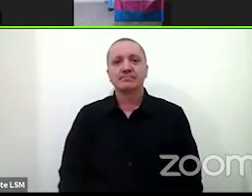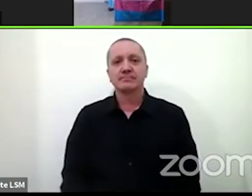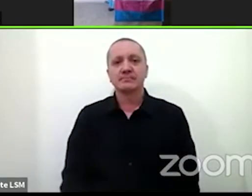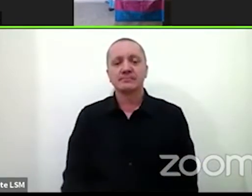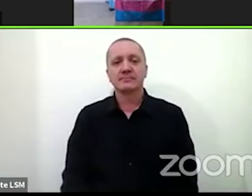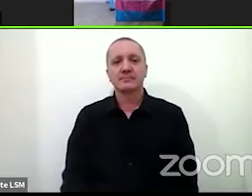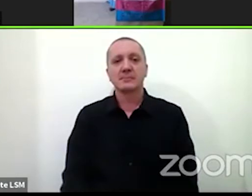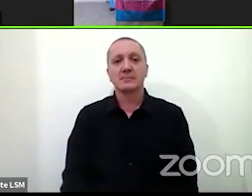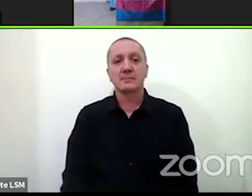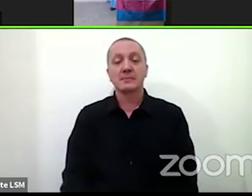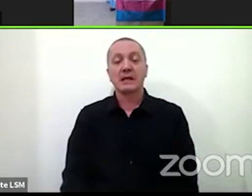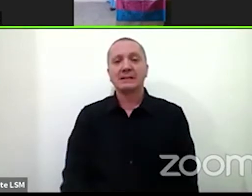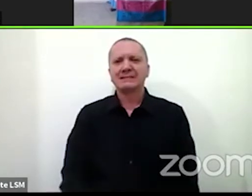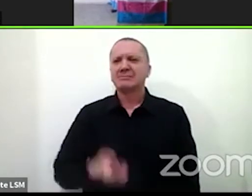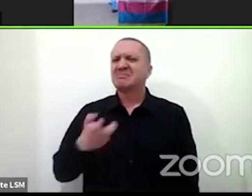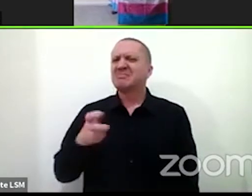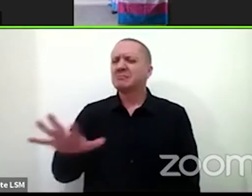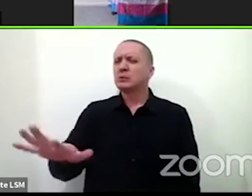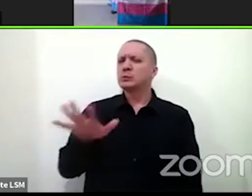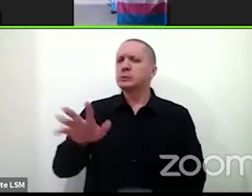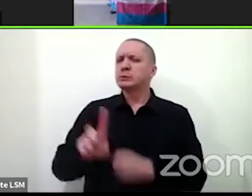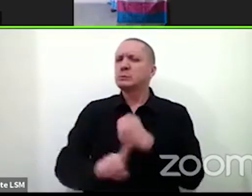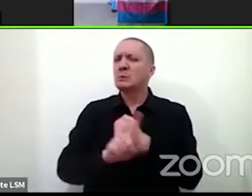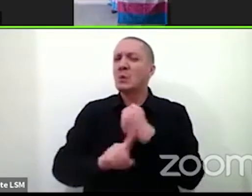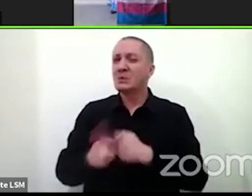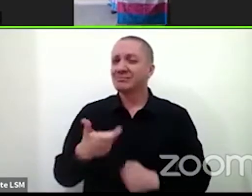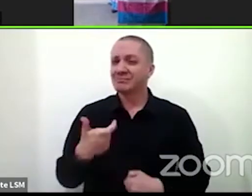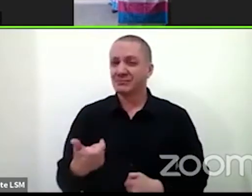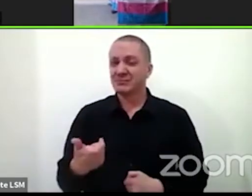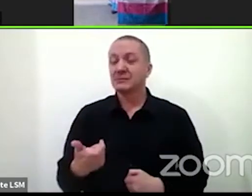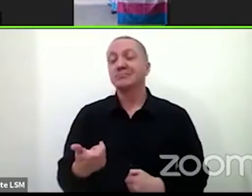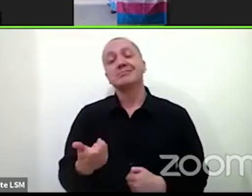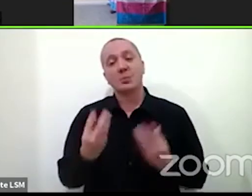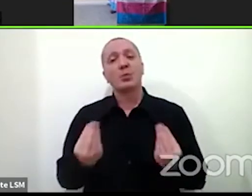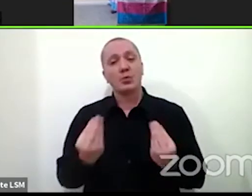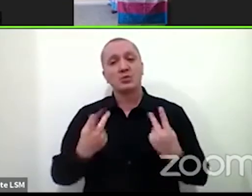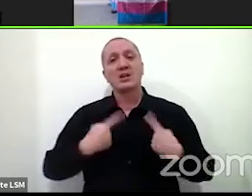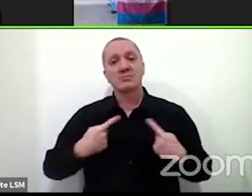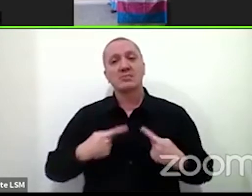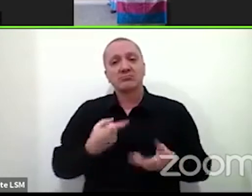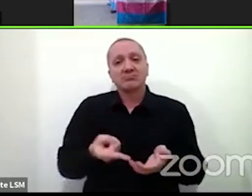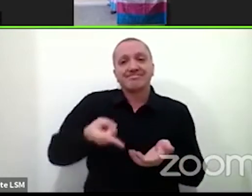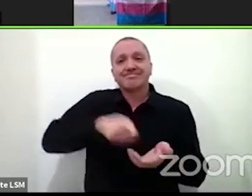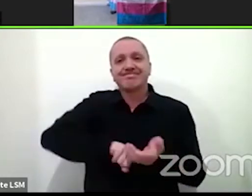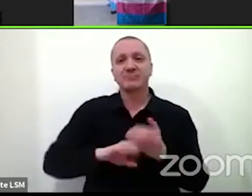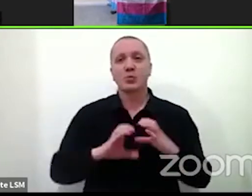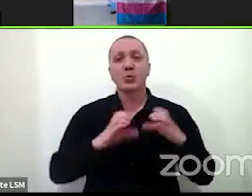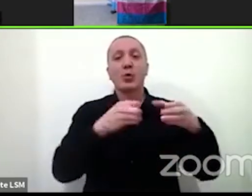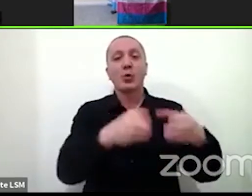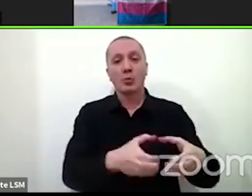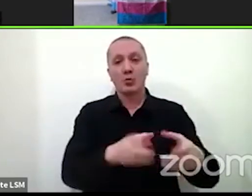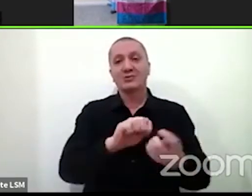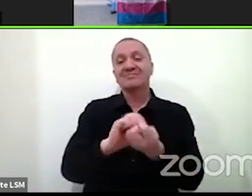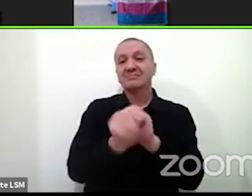En cuanto al impacto económico, muchas de las personas de nuestra comunidad y sus familias son